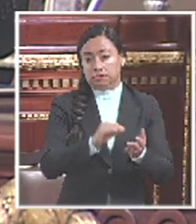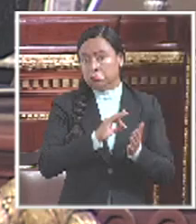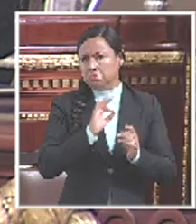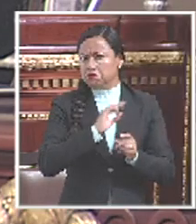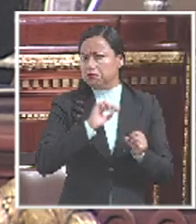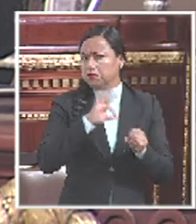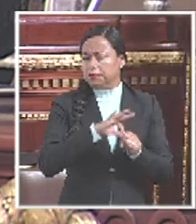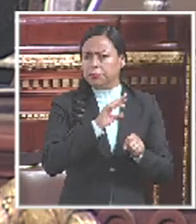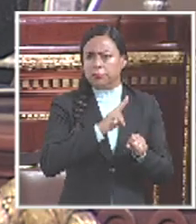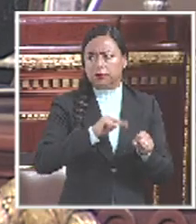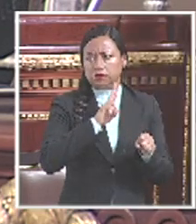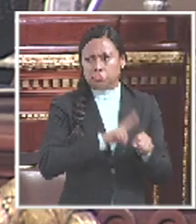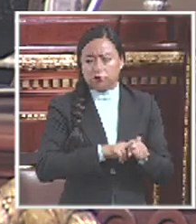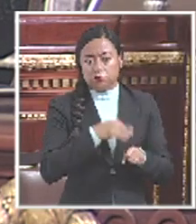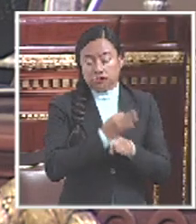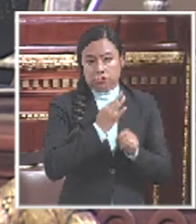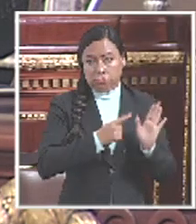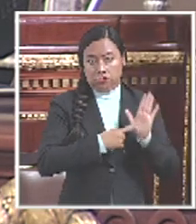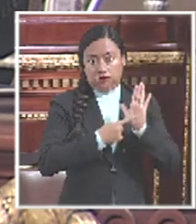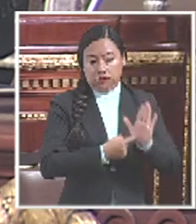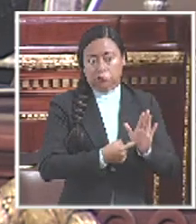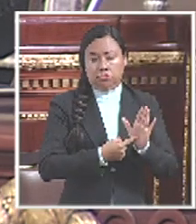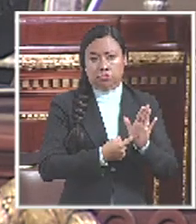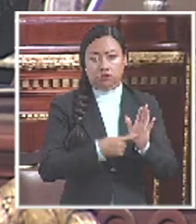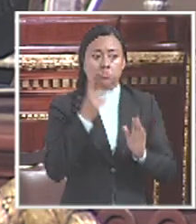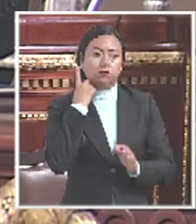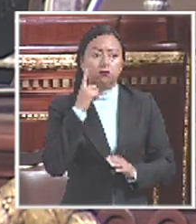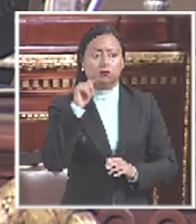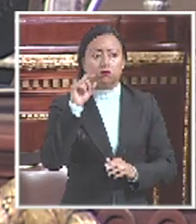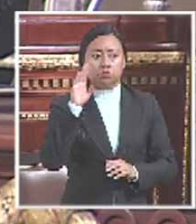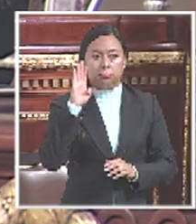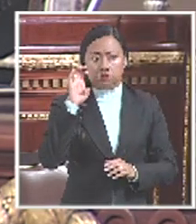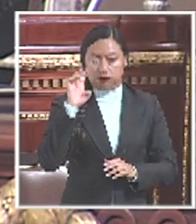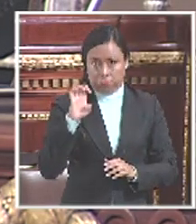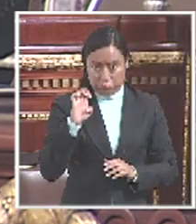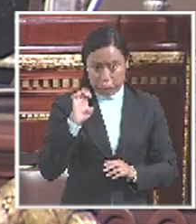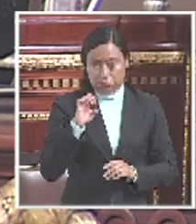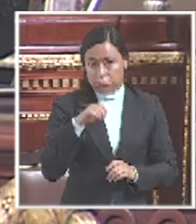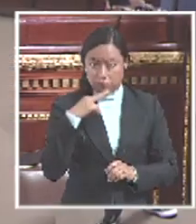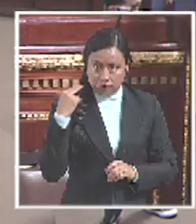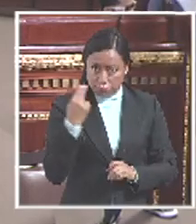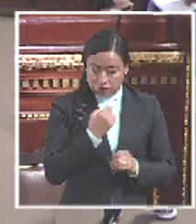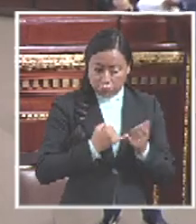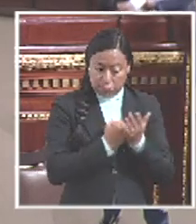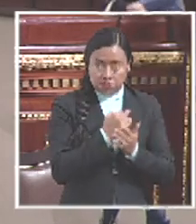proposición presentada por el diputado Mauricio Tabe Chartea se considera de urgente y obvia resolución.